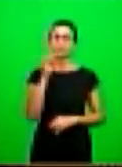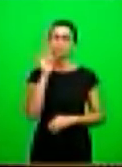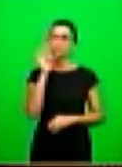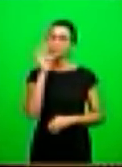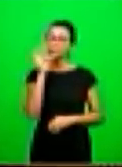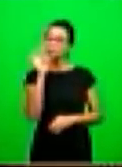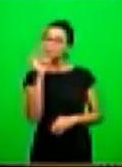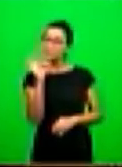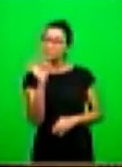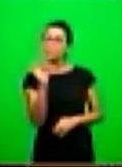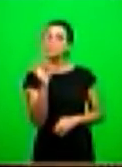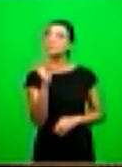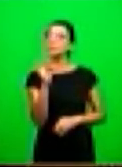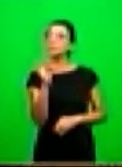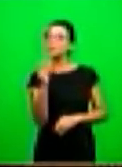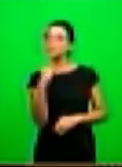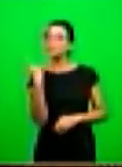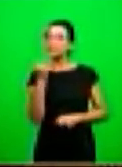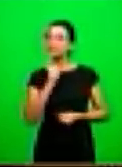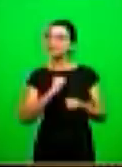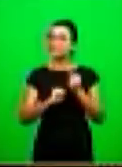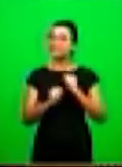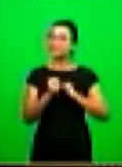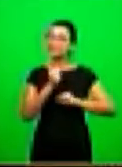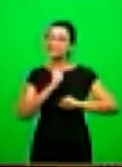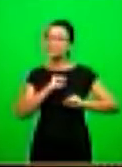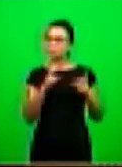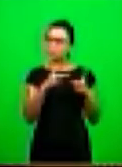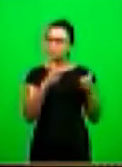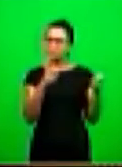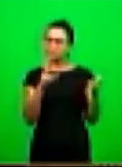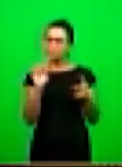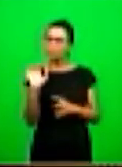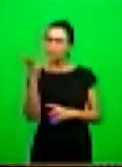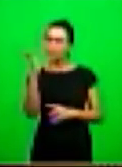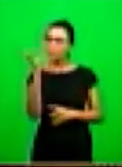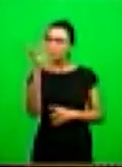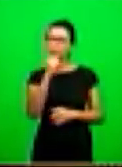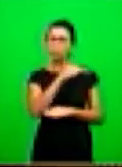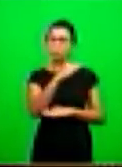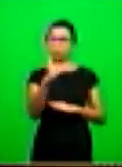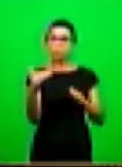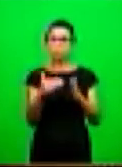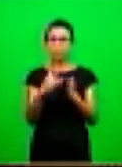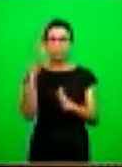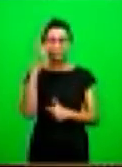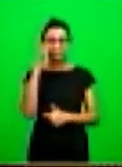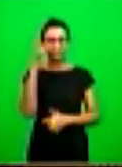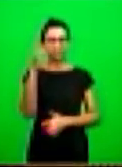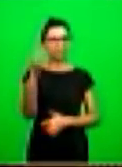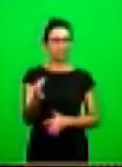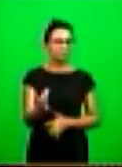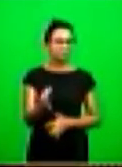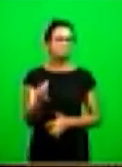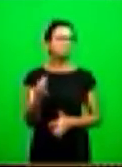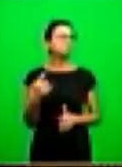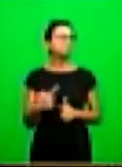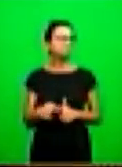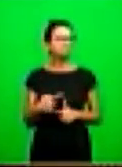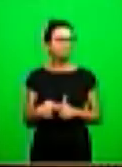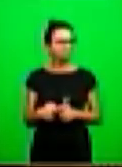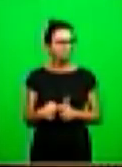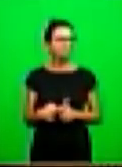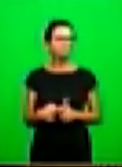pronto, tan esperado y tan acompañado con mucho énfasis. Preste atención,